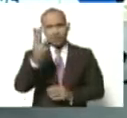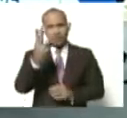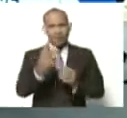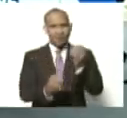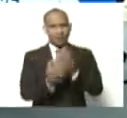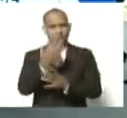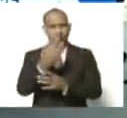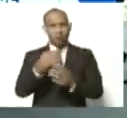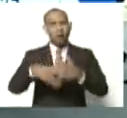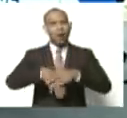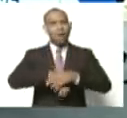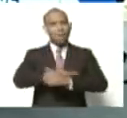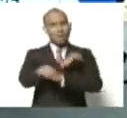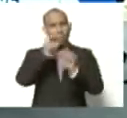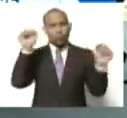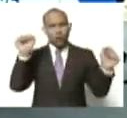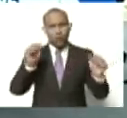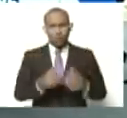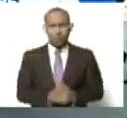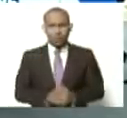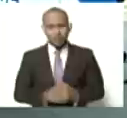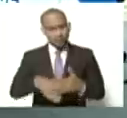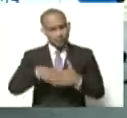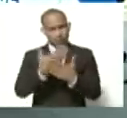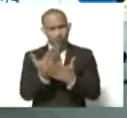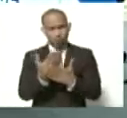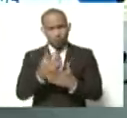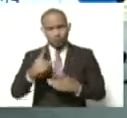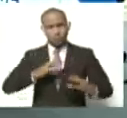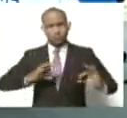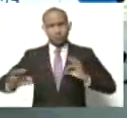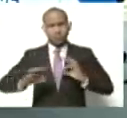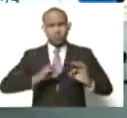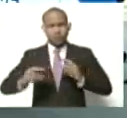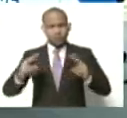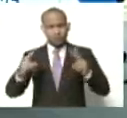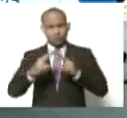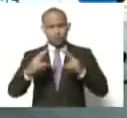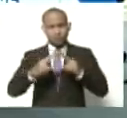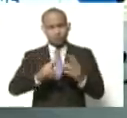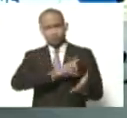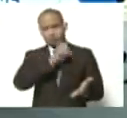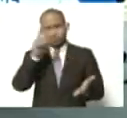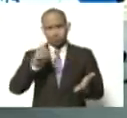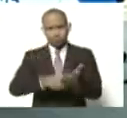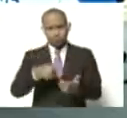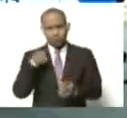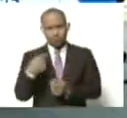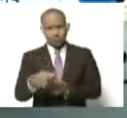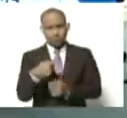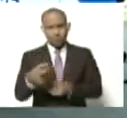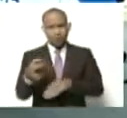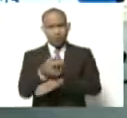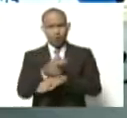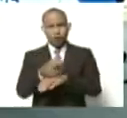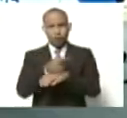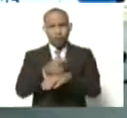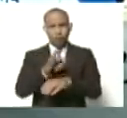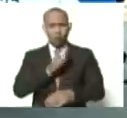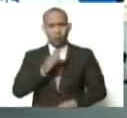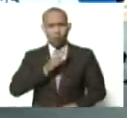de la madrugada. Fue preparada con conocimiento total, financiamiento del gobierno de Iván